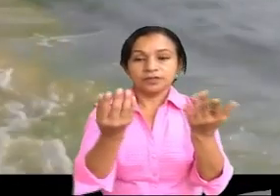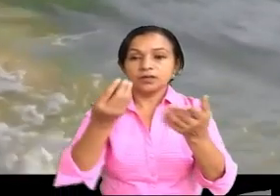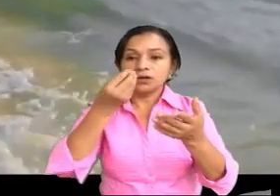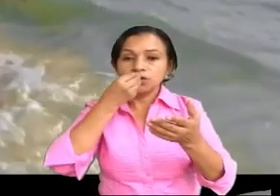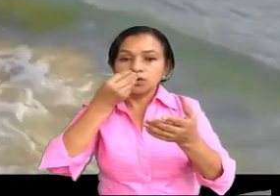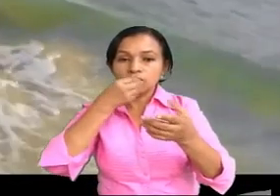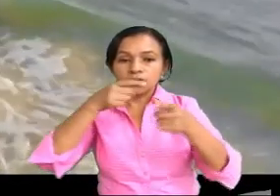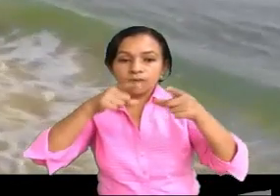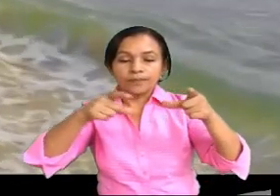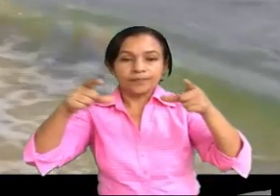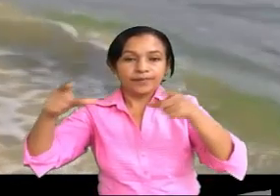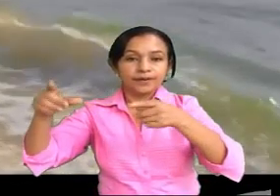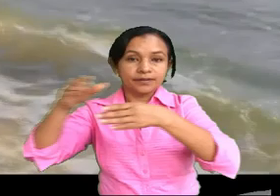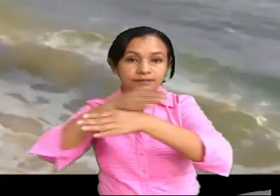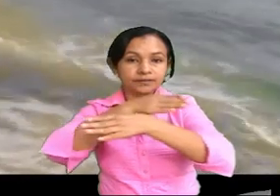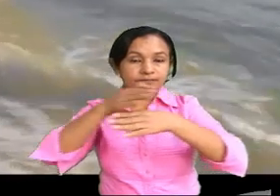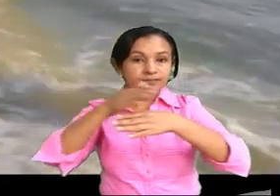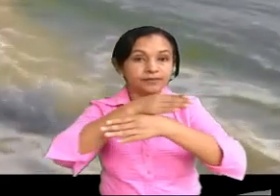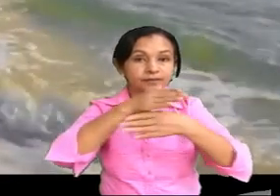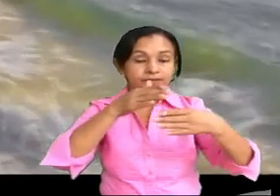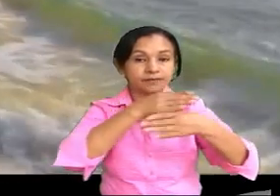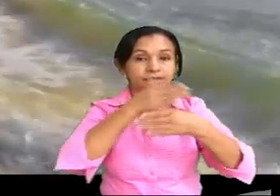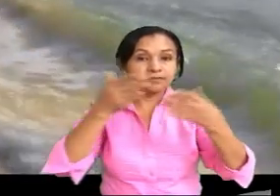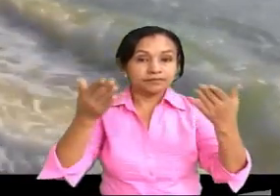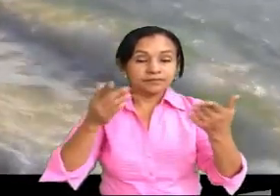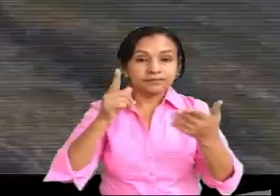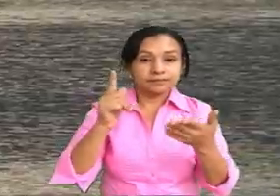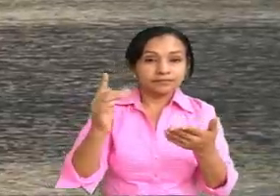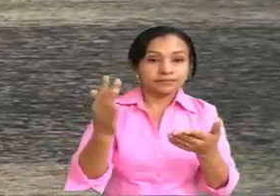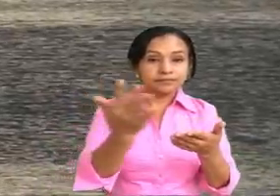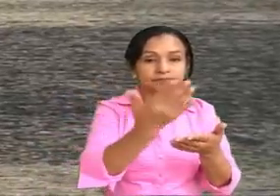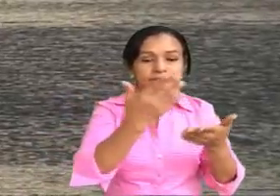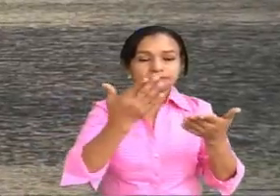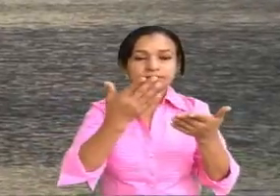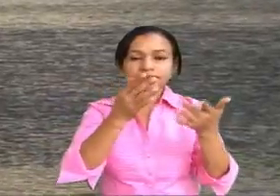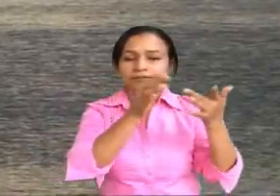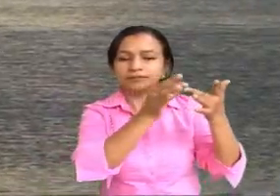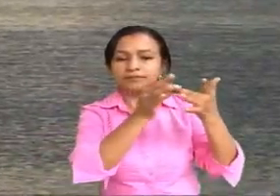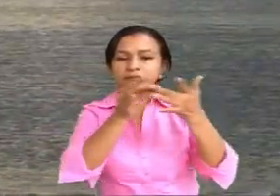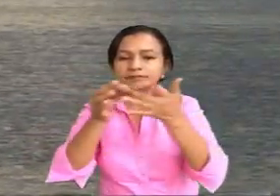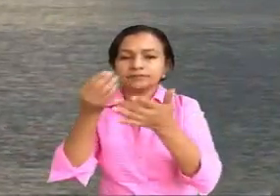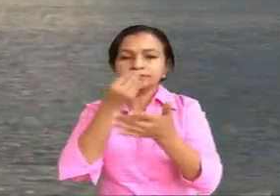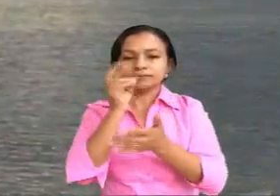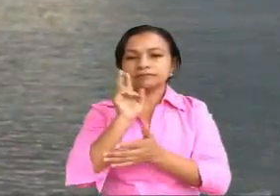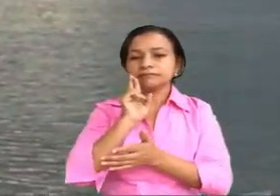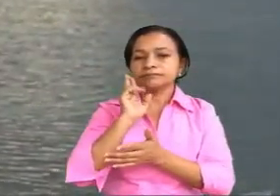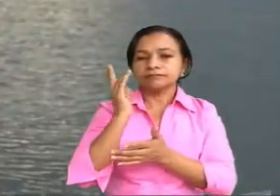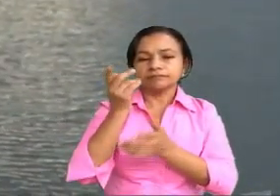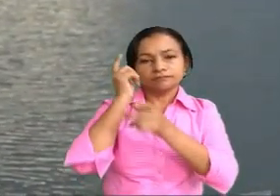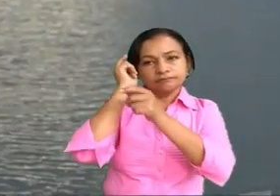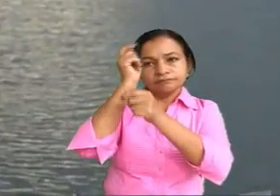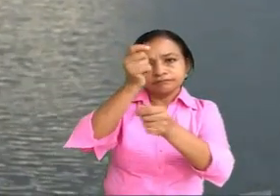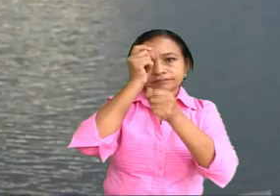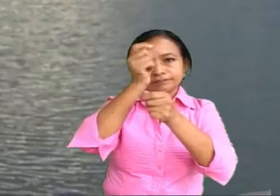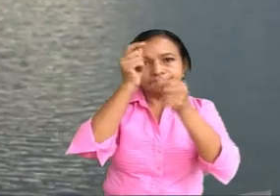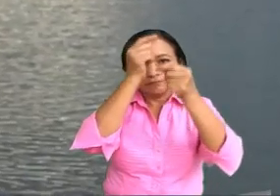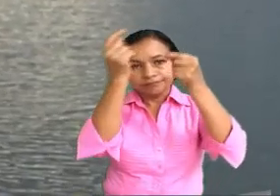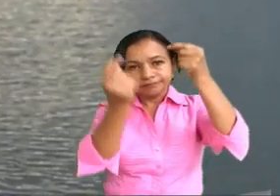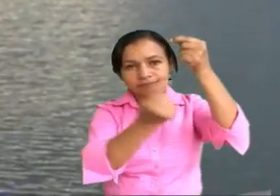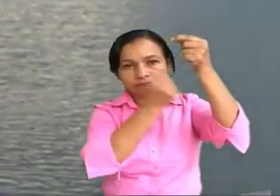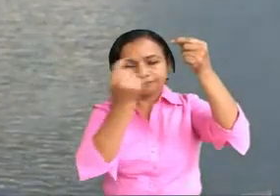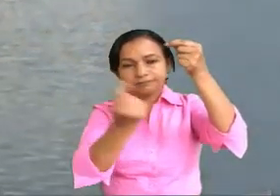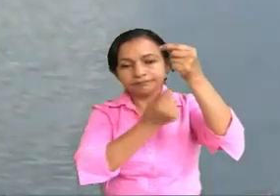gastronomía, las comidas en diversa de alto buffet y todo a la carta que le dicen, cómo elaborar piñata, cómo elaborar